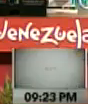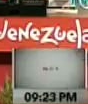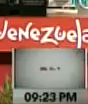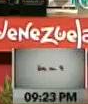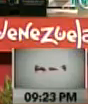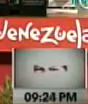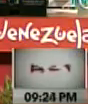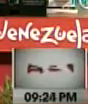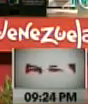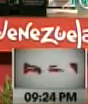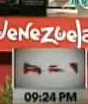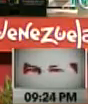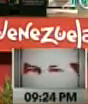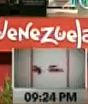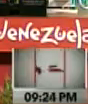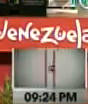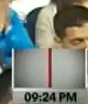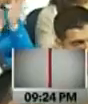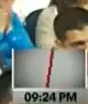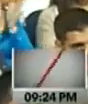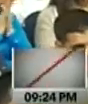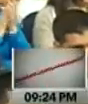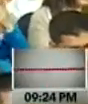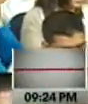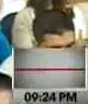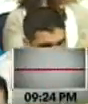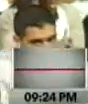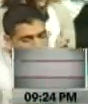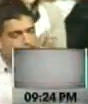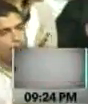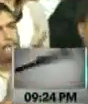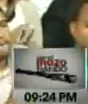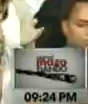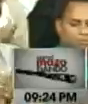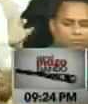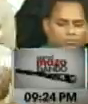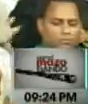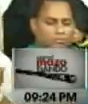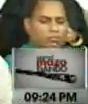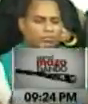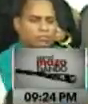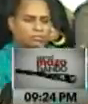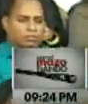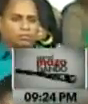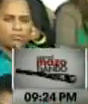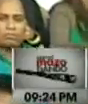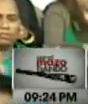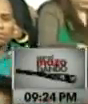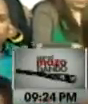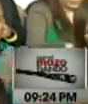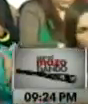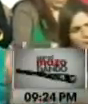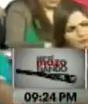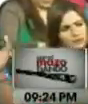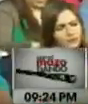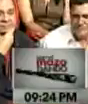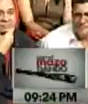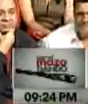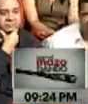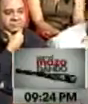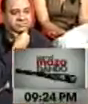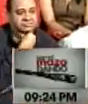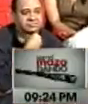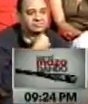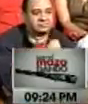bolívares o 20,000 o no sé qué cosa lo están engañando lo están estafando eso no existe compañeros lo